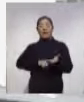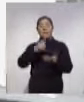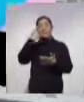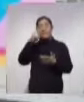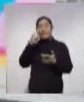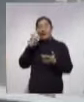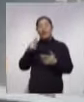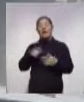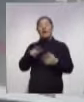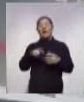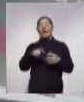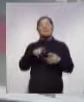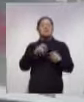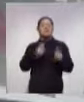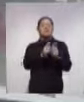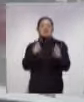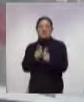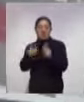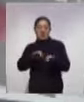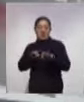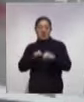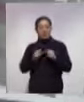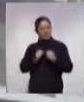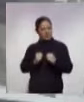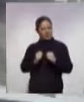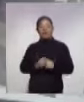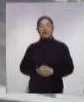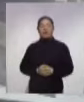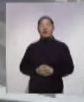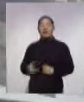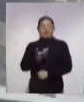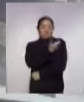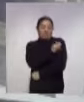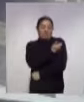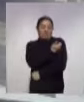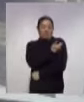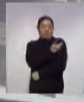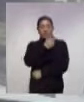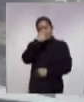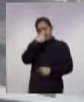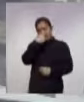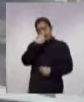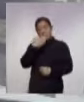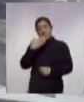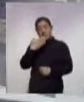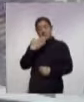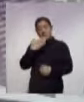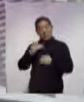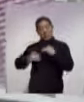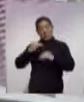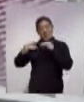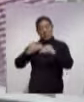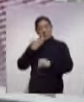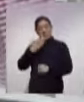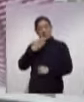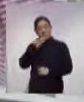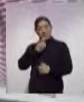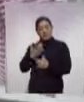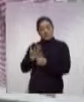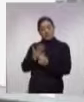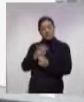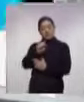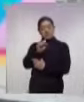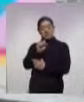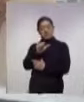productivos. Avanza campaña de vacunación contra la influenza, reporta la Secretaría de Salud en el estado.